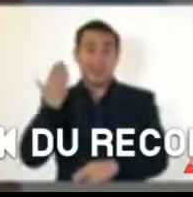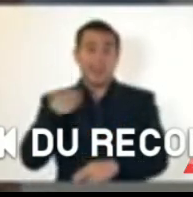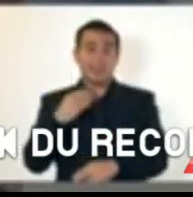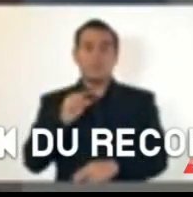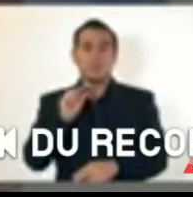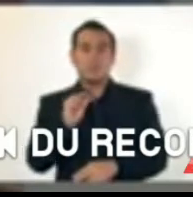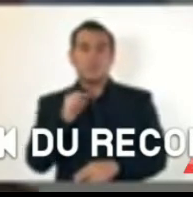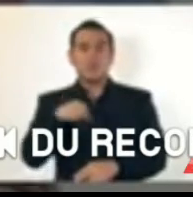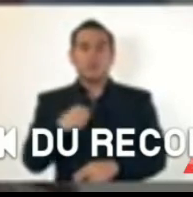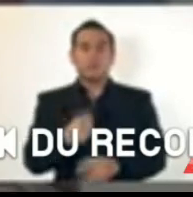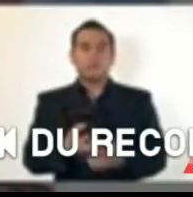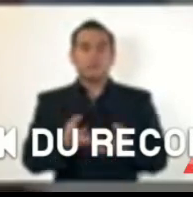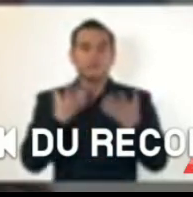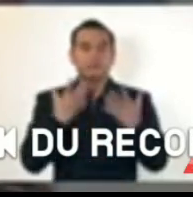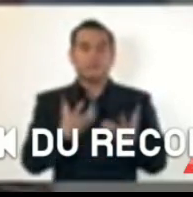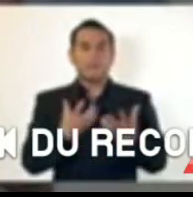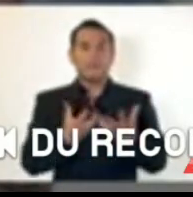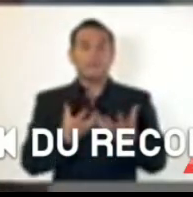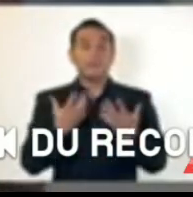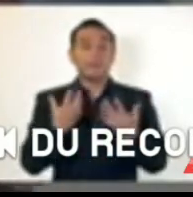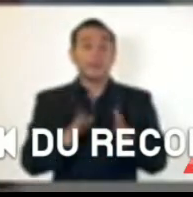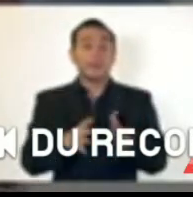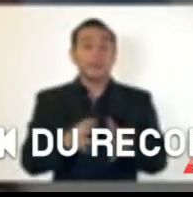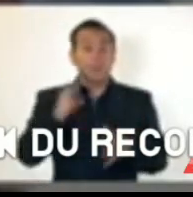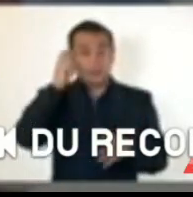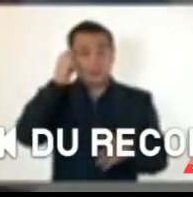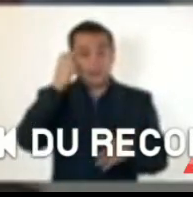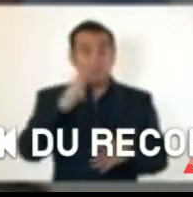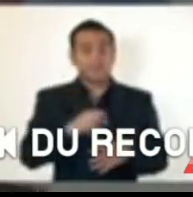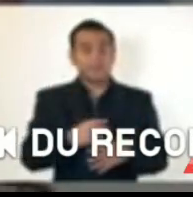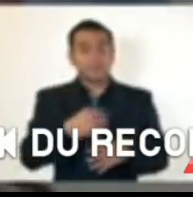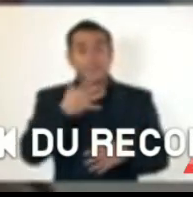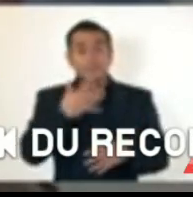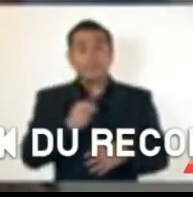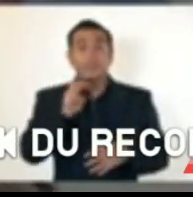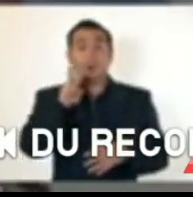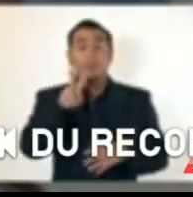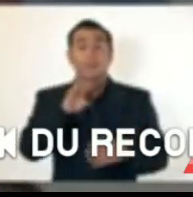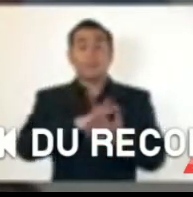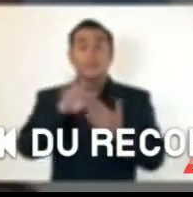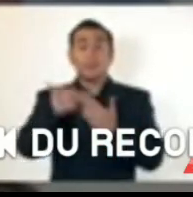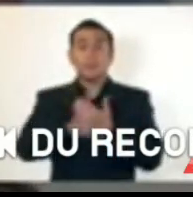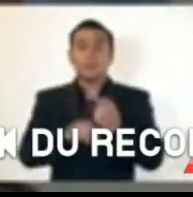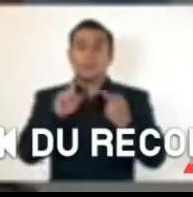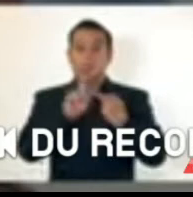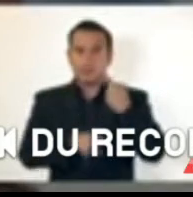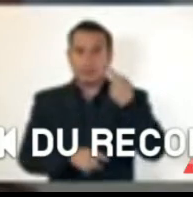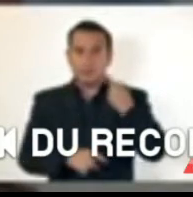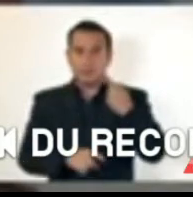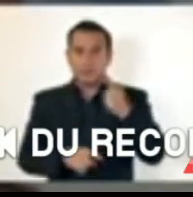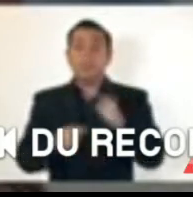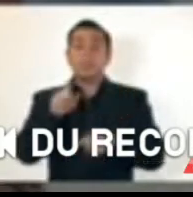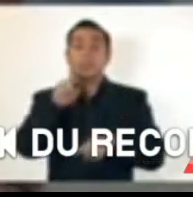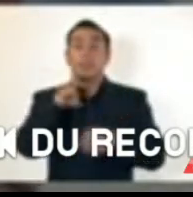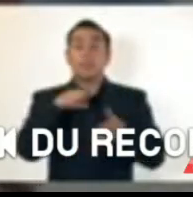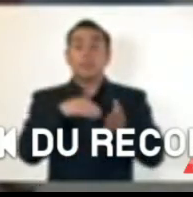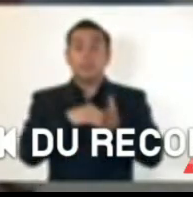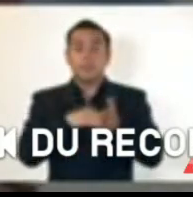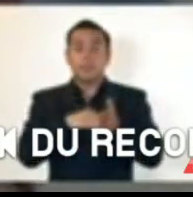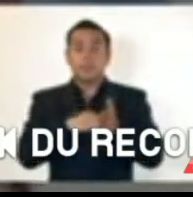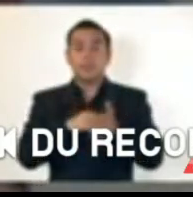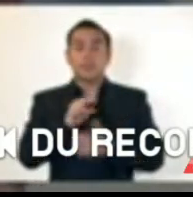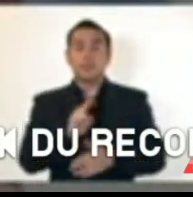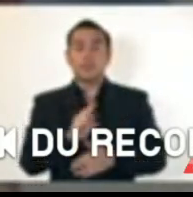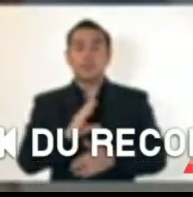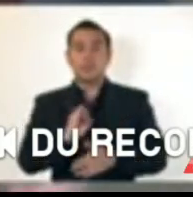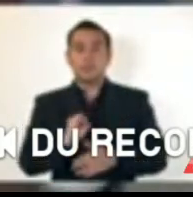para que sobreviva la gente, y tiene que estarle él regañándolos ahí, diciéndoles que va a poner mano dura y todo